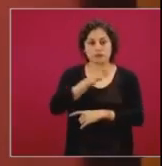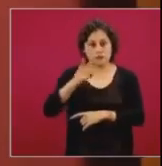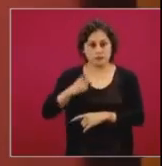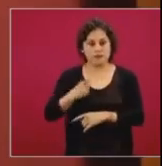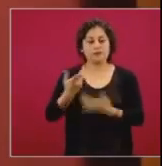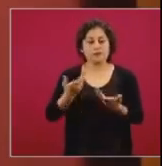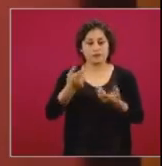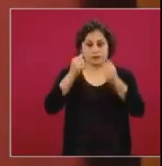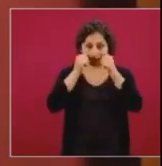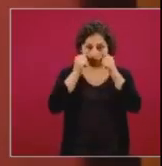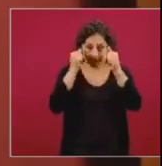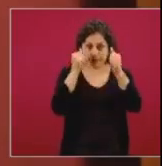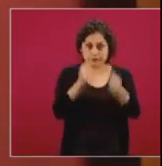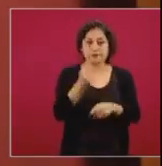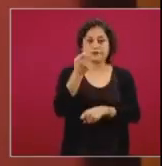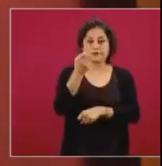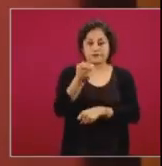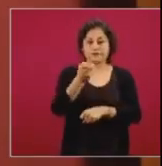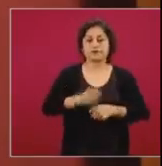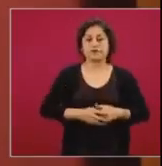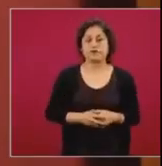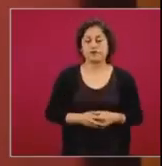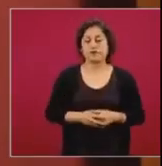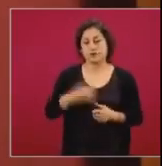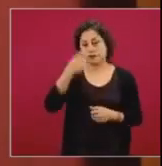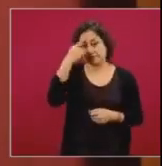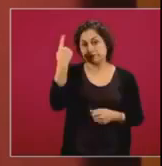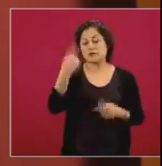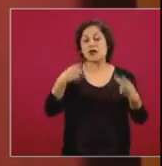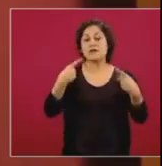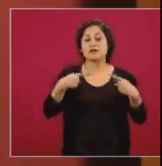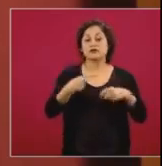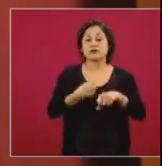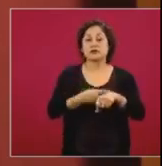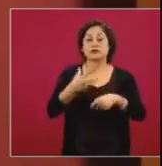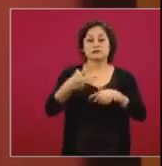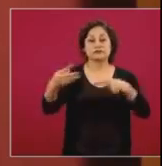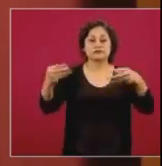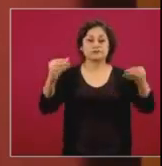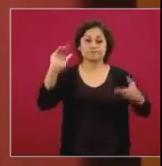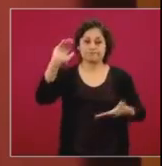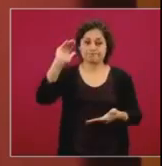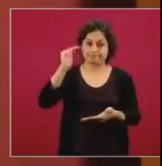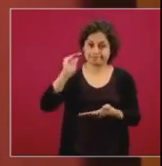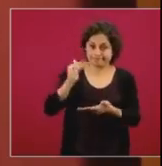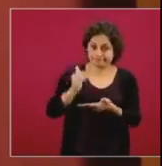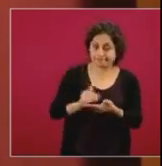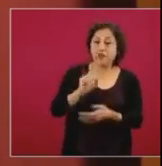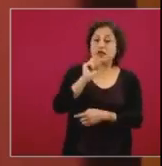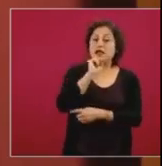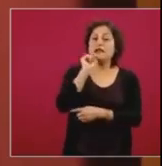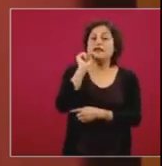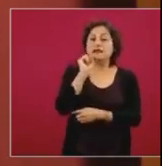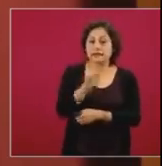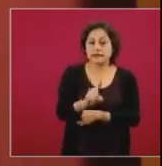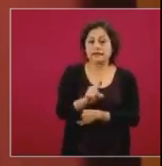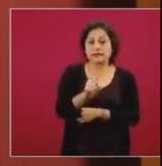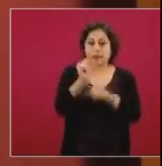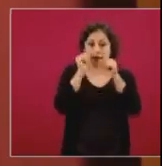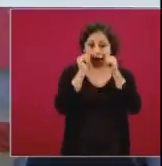disminuir la curva epidémica, el número de personas afectadas y sobre todo lo que se está haciendo, el número de personas